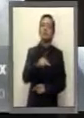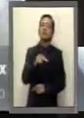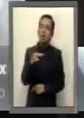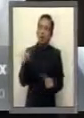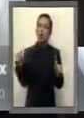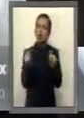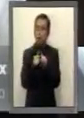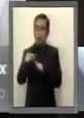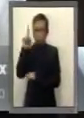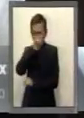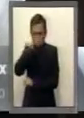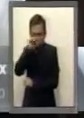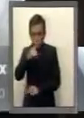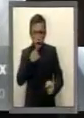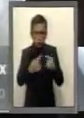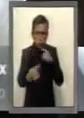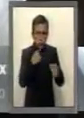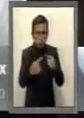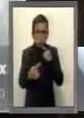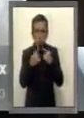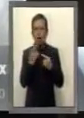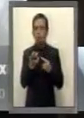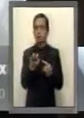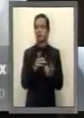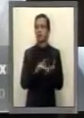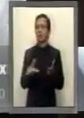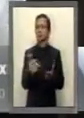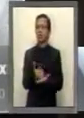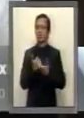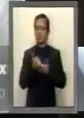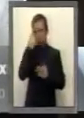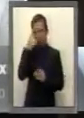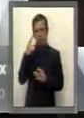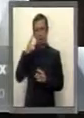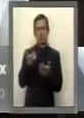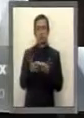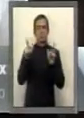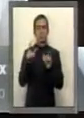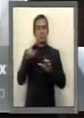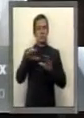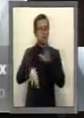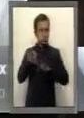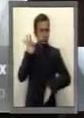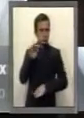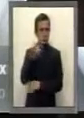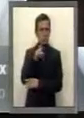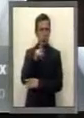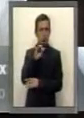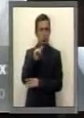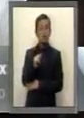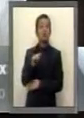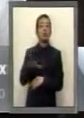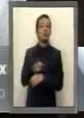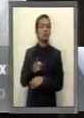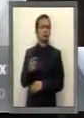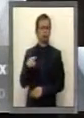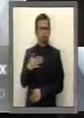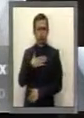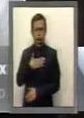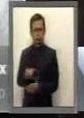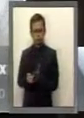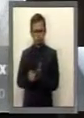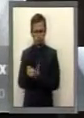las democracias como la nuestra, ya que a diferencia de las decisiones tomadas unilateralmente por un